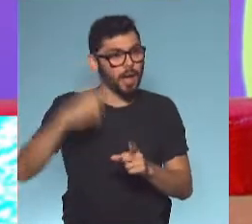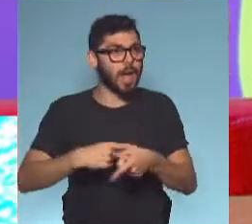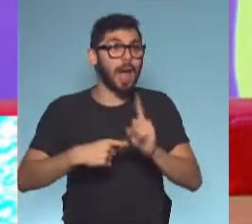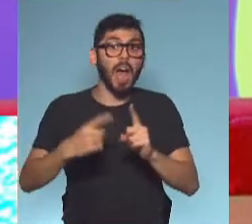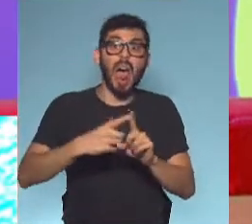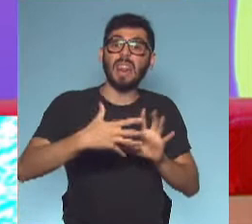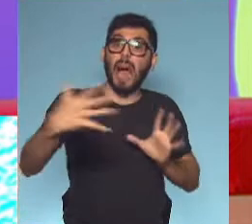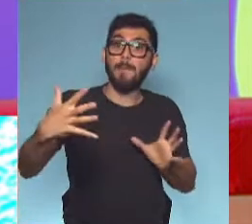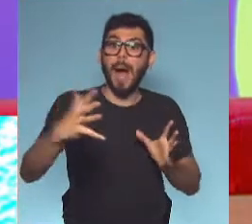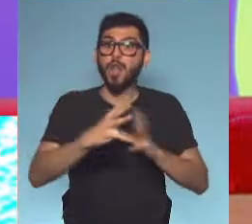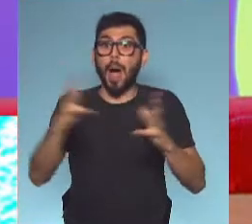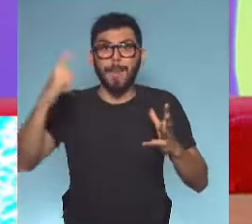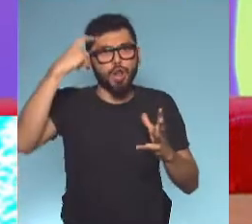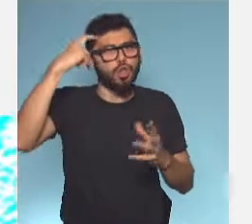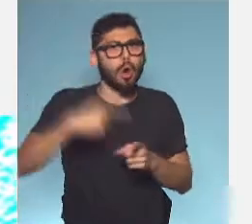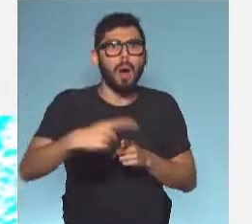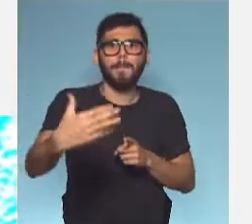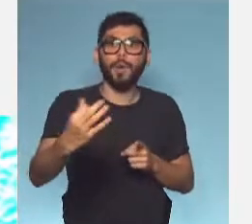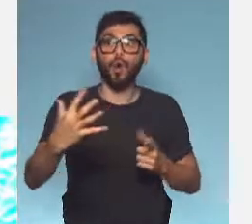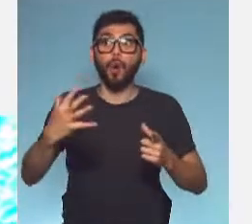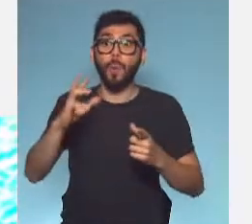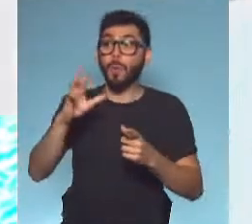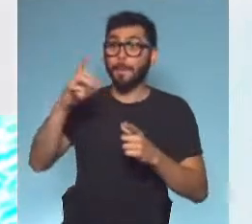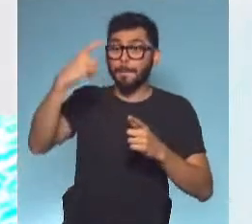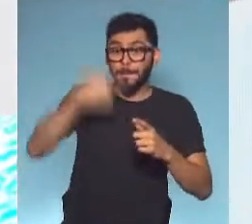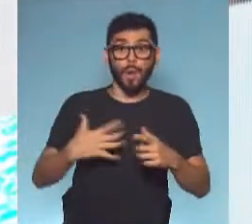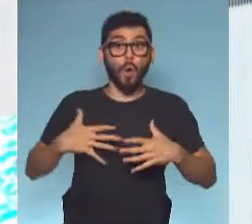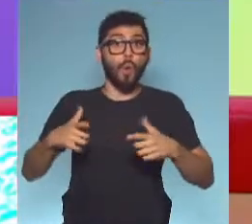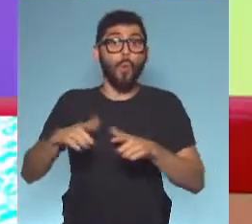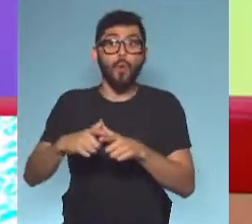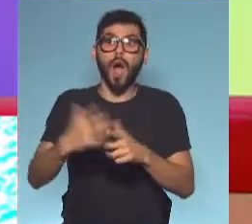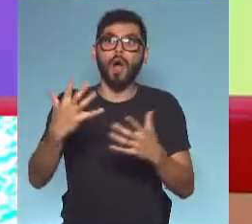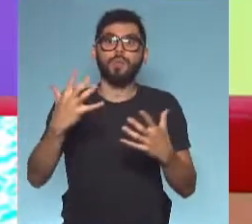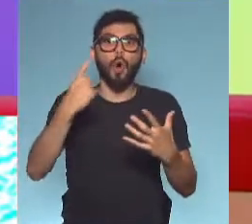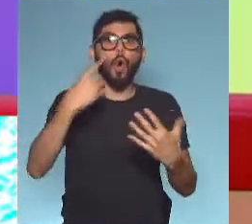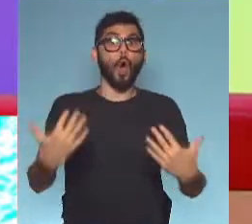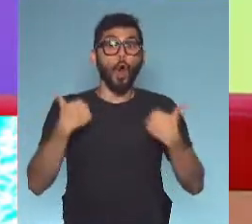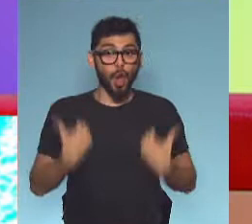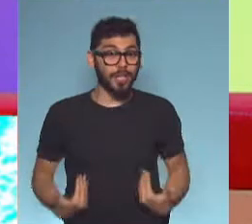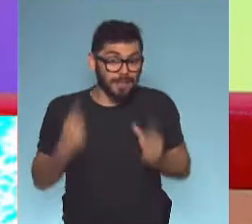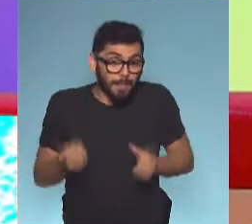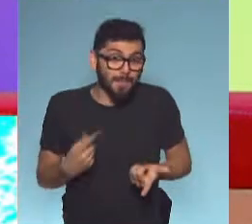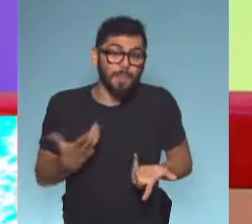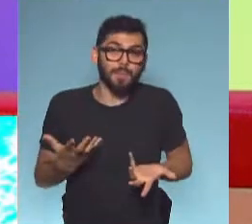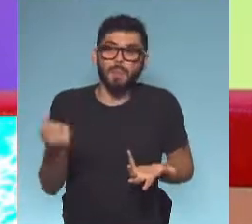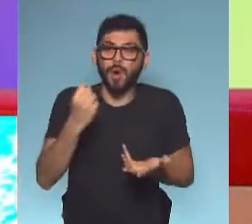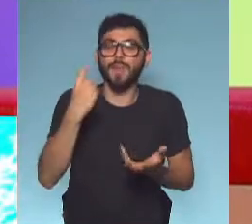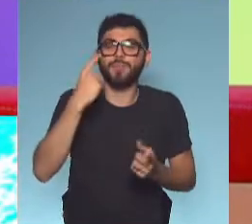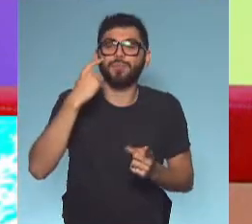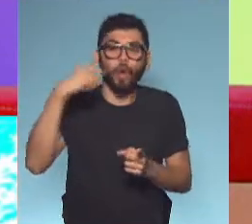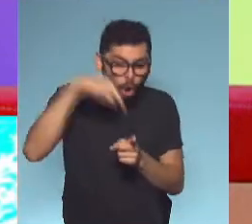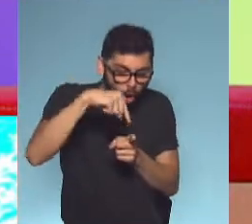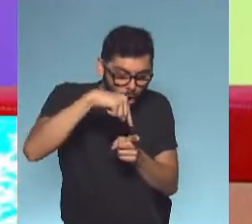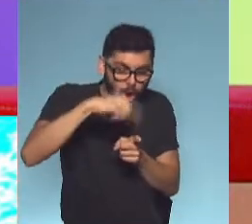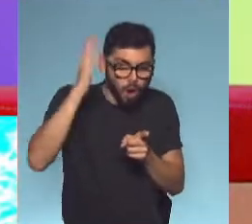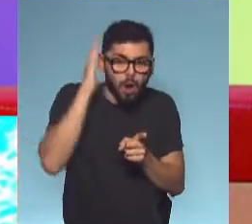que el tamaño, y se les pasa a aprender sobre nuestro propio cuerpo, el cuerpo de las personas con vulva. Entonces está bueno también, ¿no?, que conozcan eso más allá de esta idea